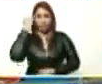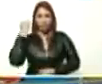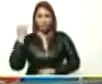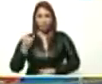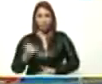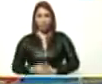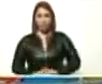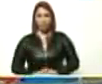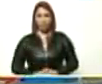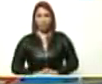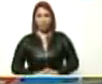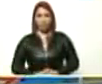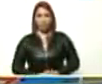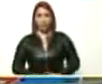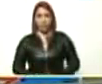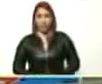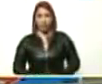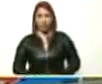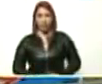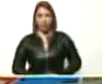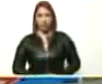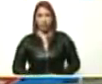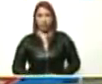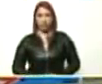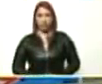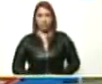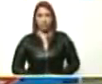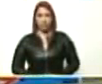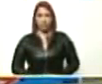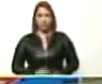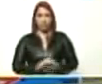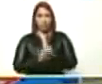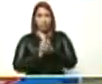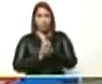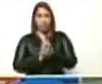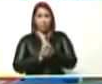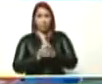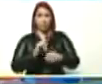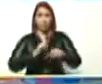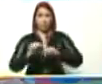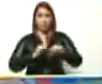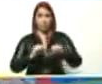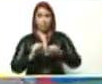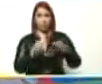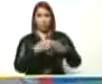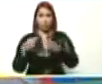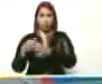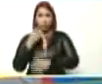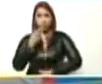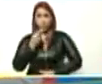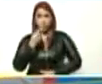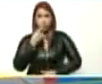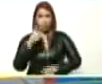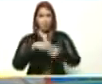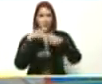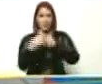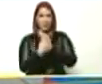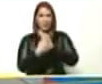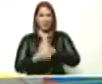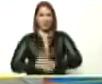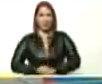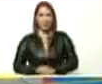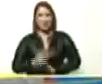compañeros de los movimientos y partidos políticos del gran polo patriótico,